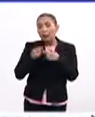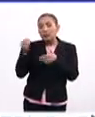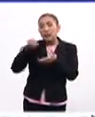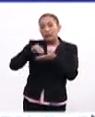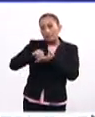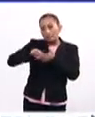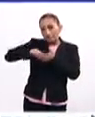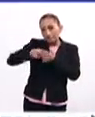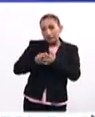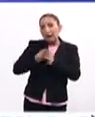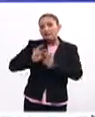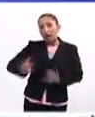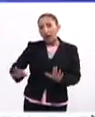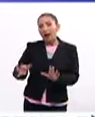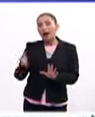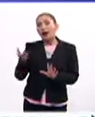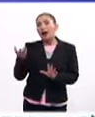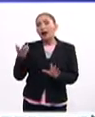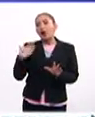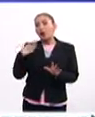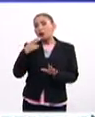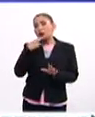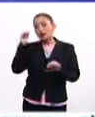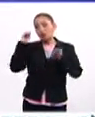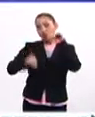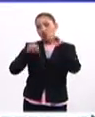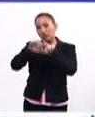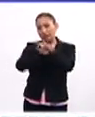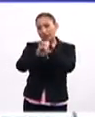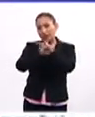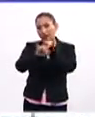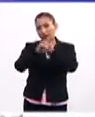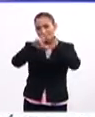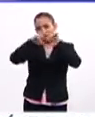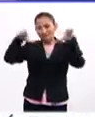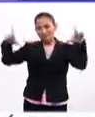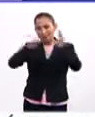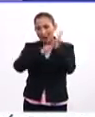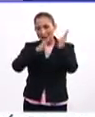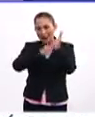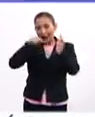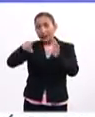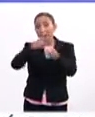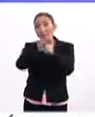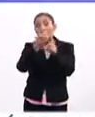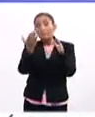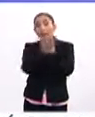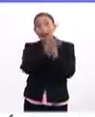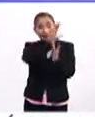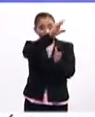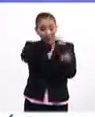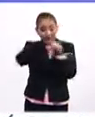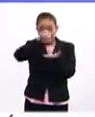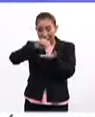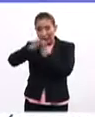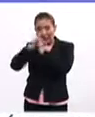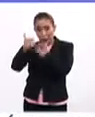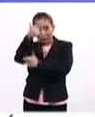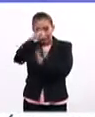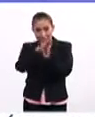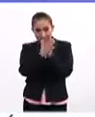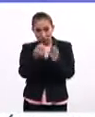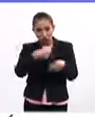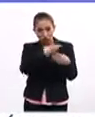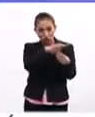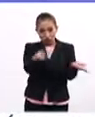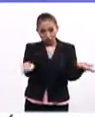o más bien ya estamos colocando en el portal la segunda parte de los libros, de los 6